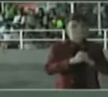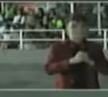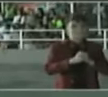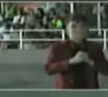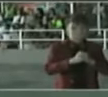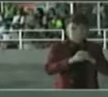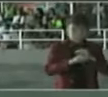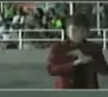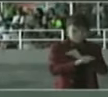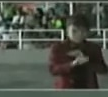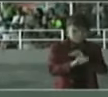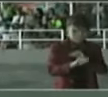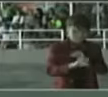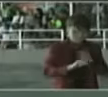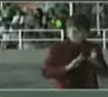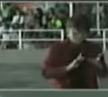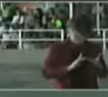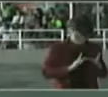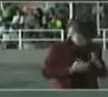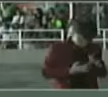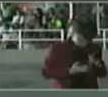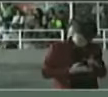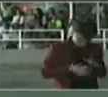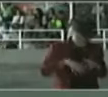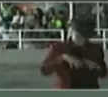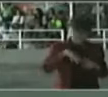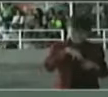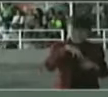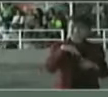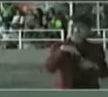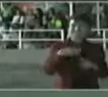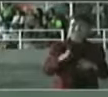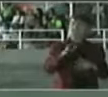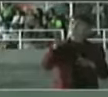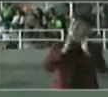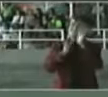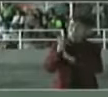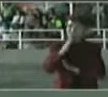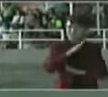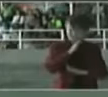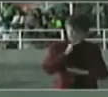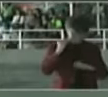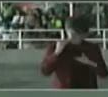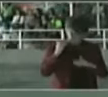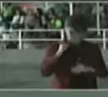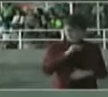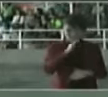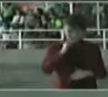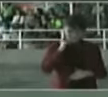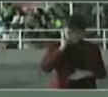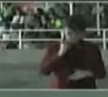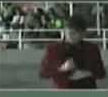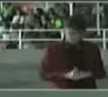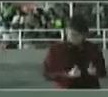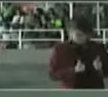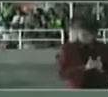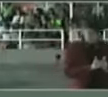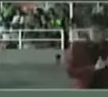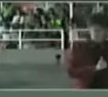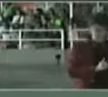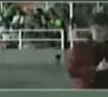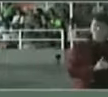Predicar con el dolor en el alma, predicar que Cristo sana y al lado está durmiendo conmigo la mujer que